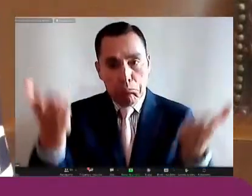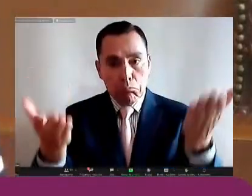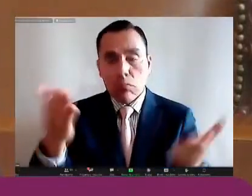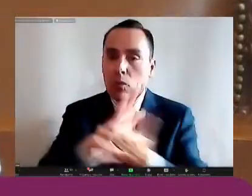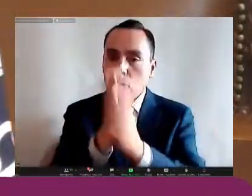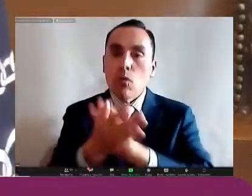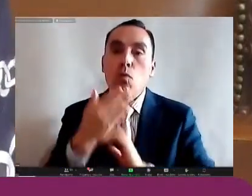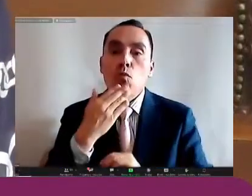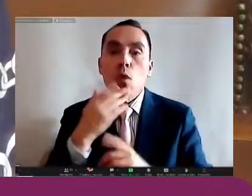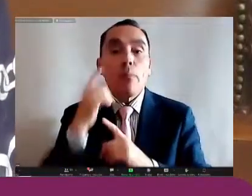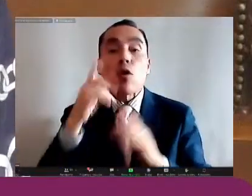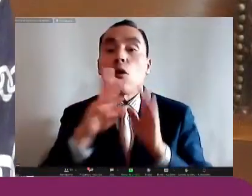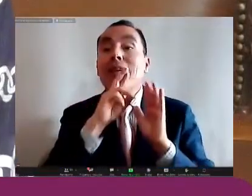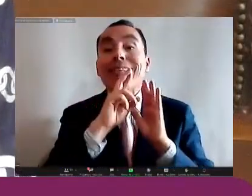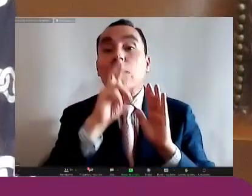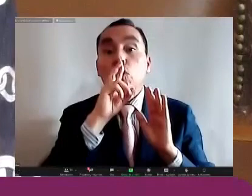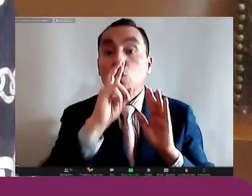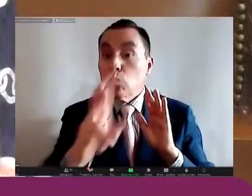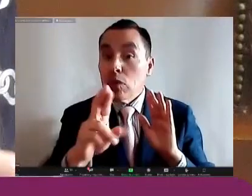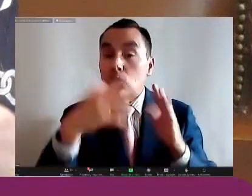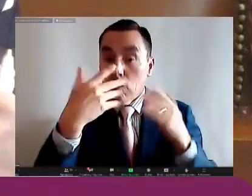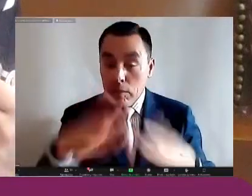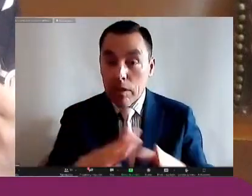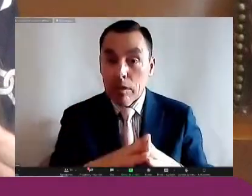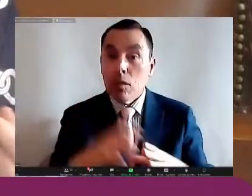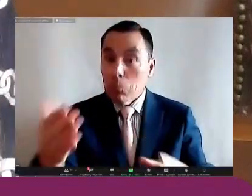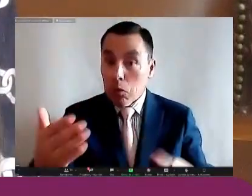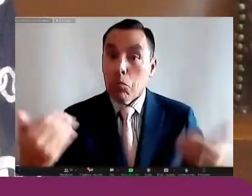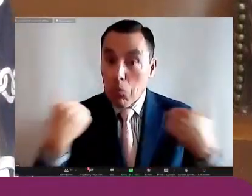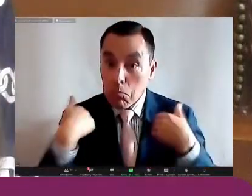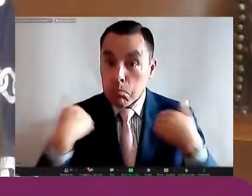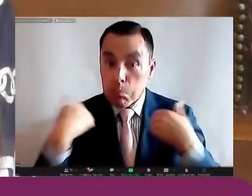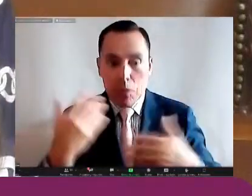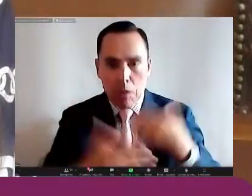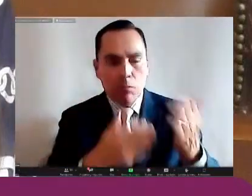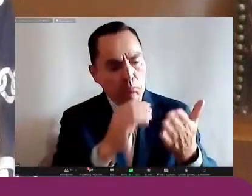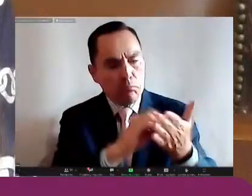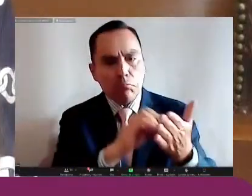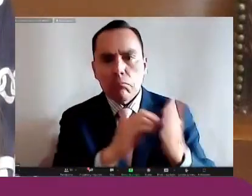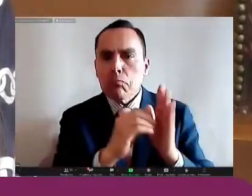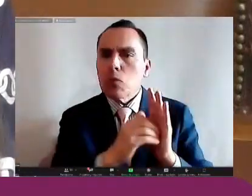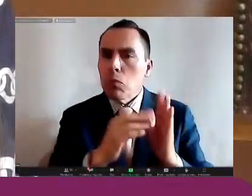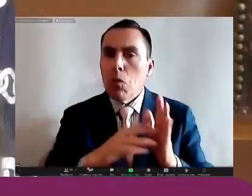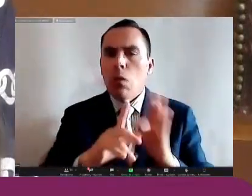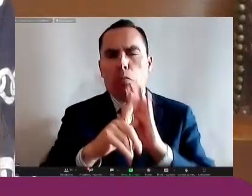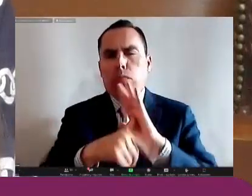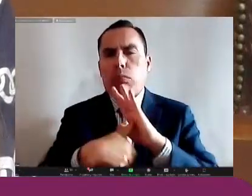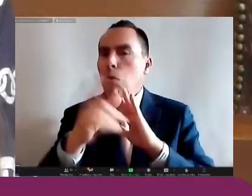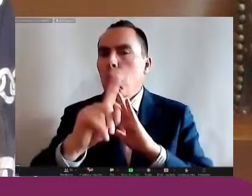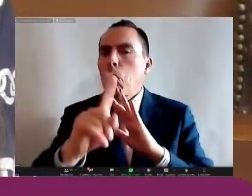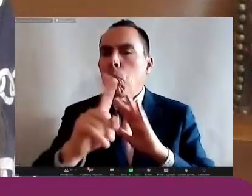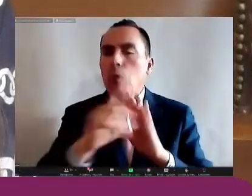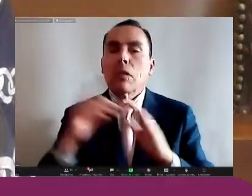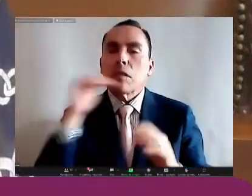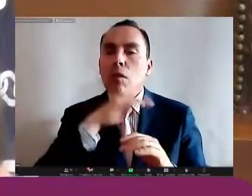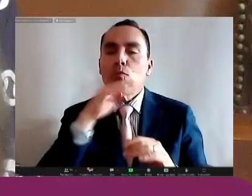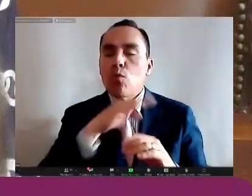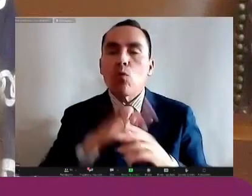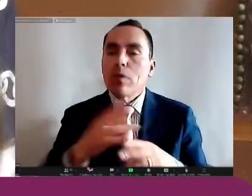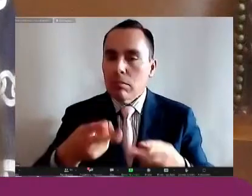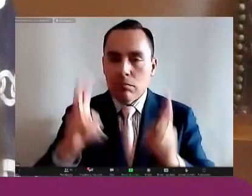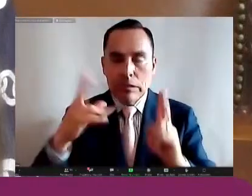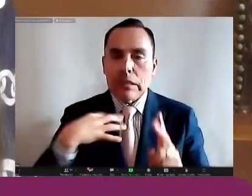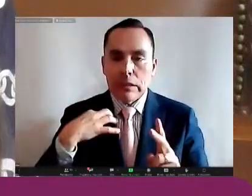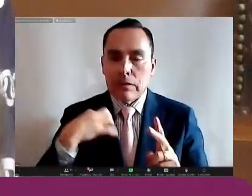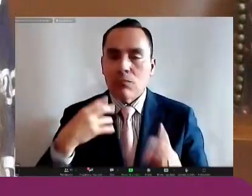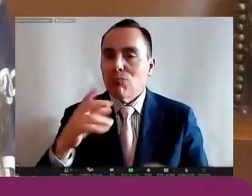de la norma. Y en este ejercicio uno, la verdad es que no se demora demasiado en darse cuenta de que el derecho civil está bastante lejos de ser neutro, y me refiero al derecho